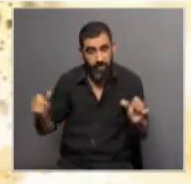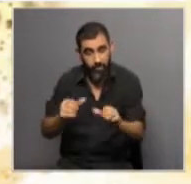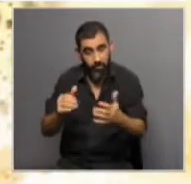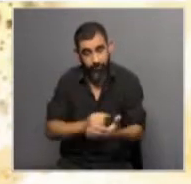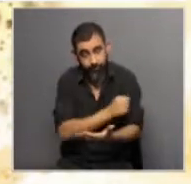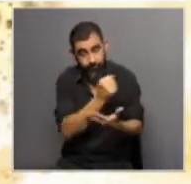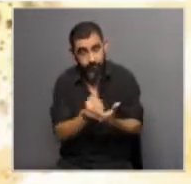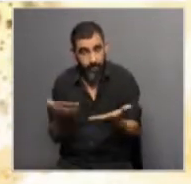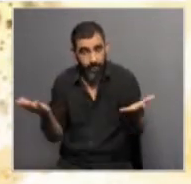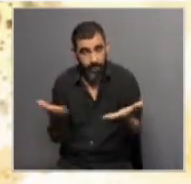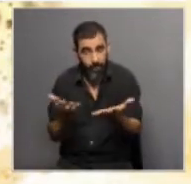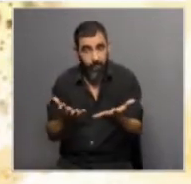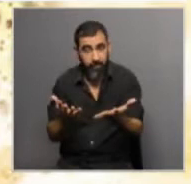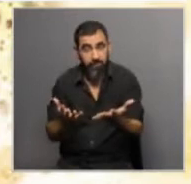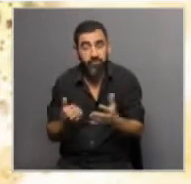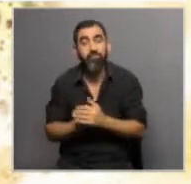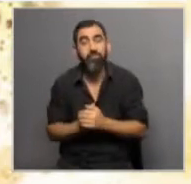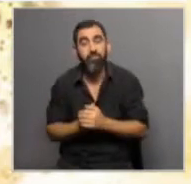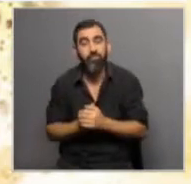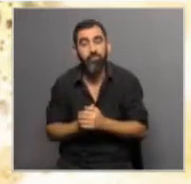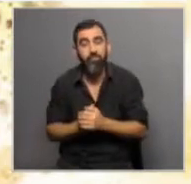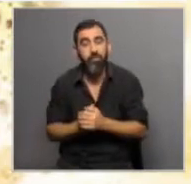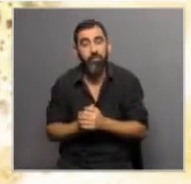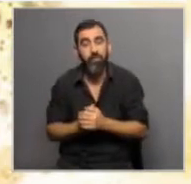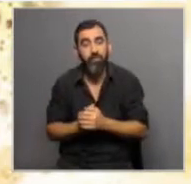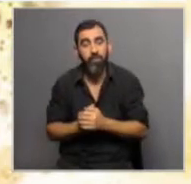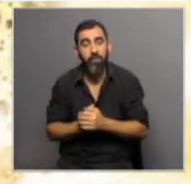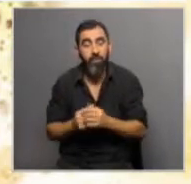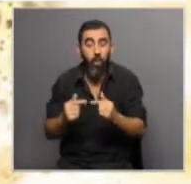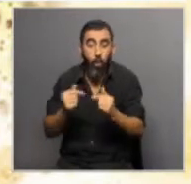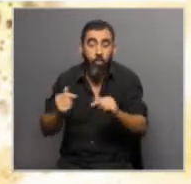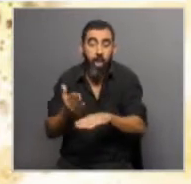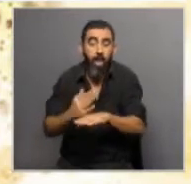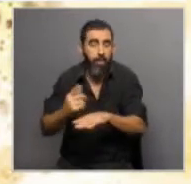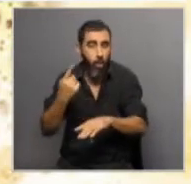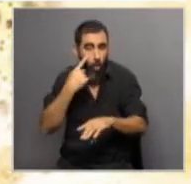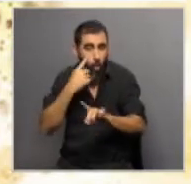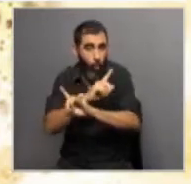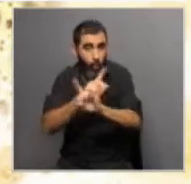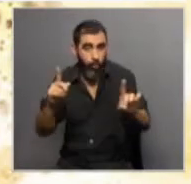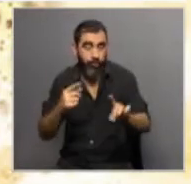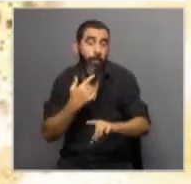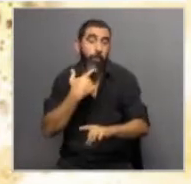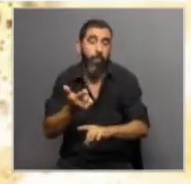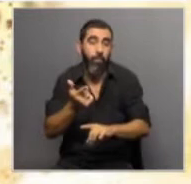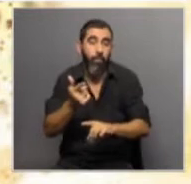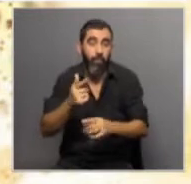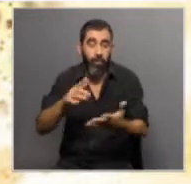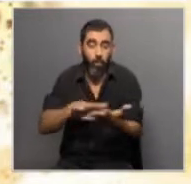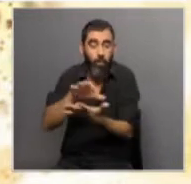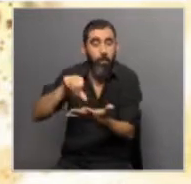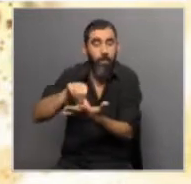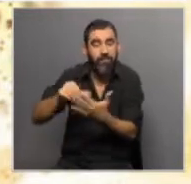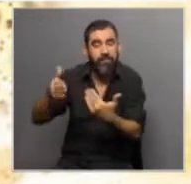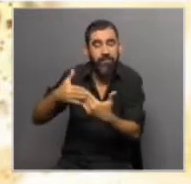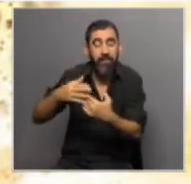entonces han dado lugar a cuestiones que no se conocían entonces. Por ejemplo, estudios en la región han